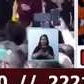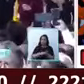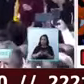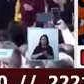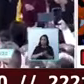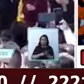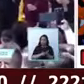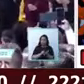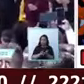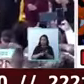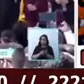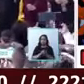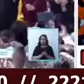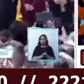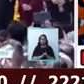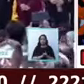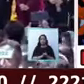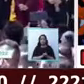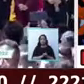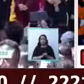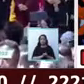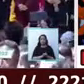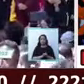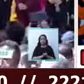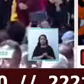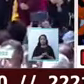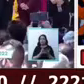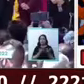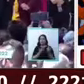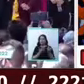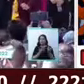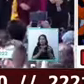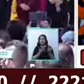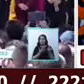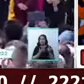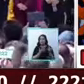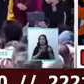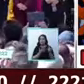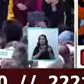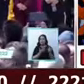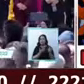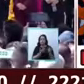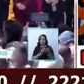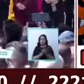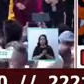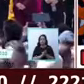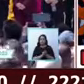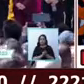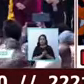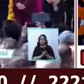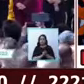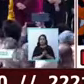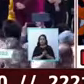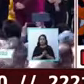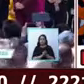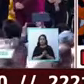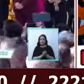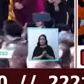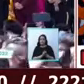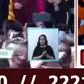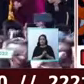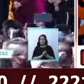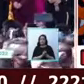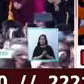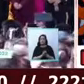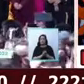Y pues hoy parece que se le ha caído la cara y ha demostrado realmente quién es. Muchas gracias. Refiriéndome a